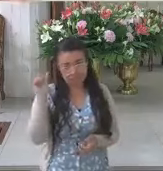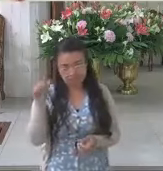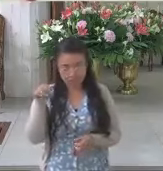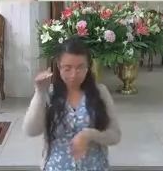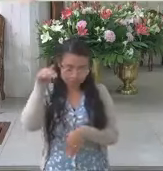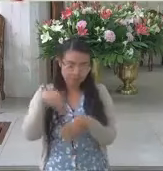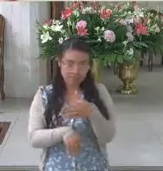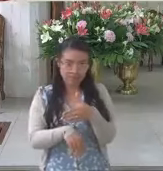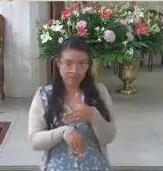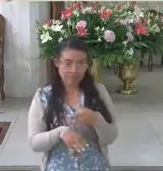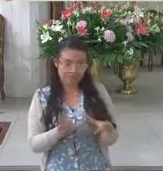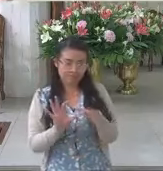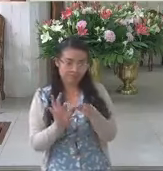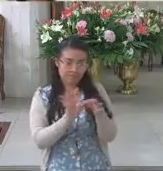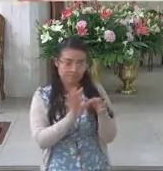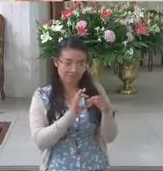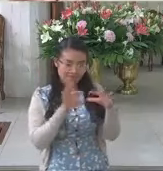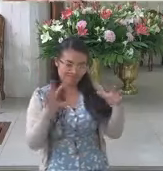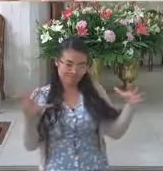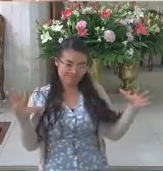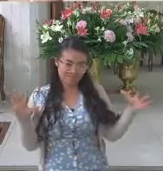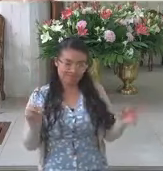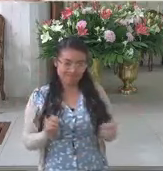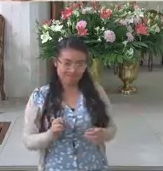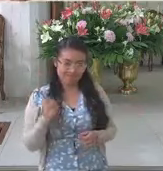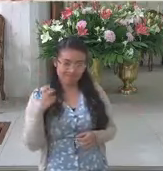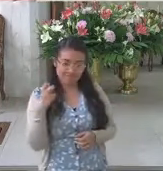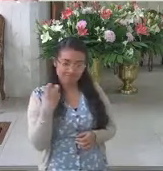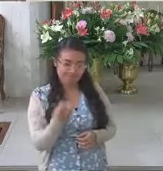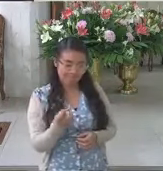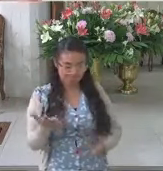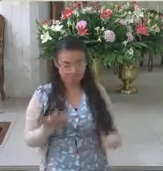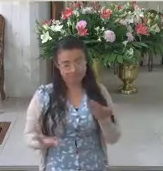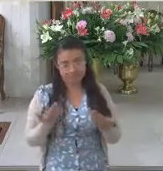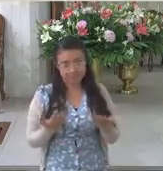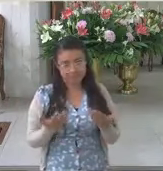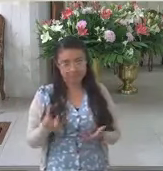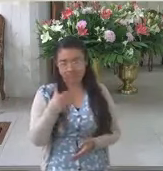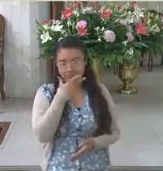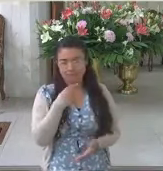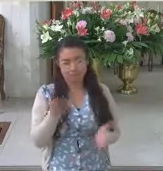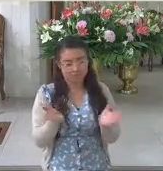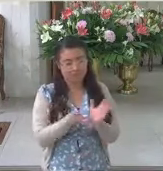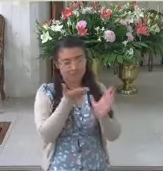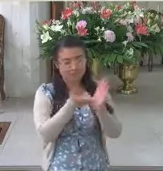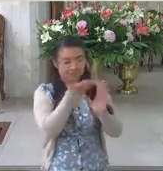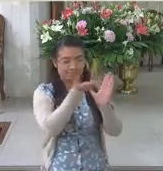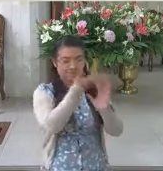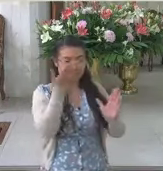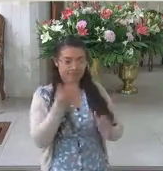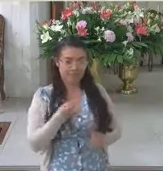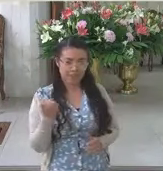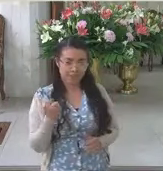a medias como el constructor de la Torre dejan a medias lo que habían